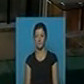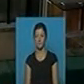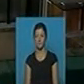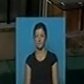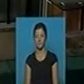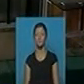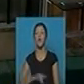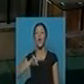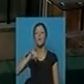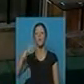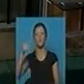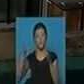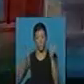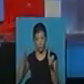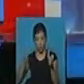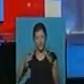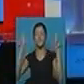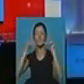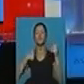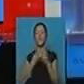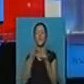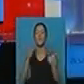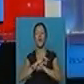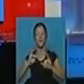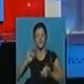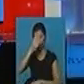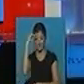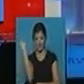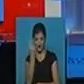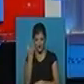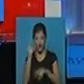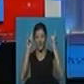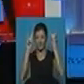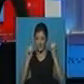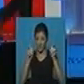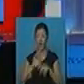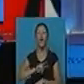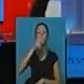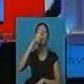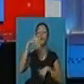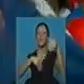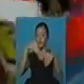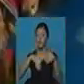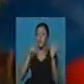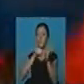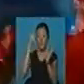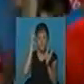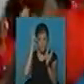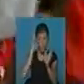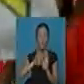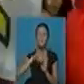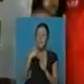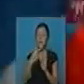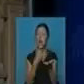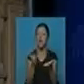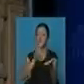En el próximo bloque, en Televisión Pública Noticias Internacional, segunda vuelta en Perú. Mañana se desarrolla el